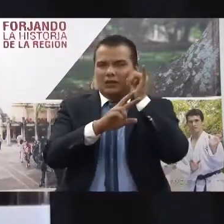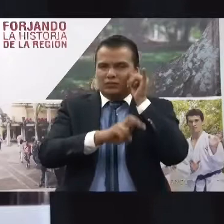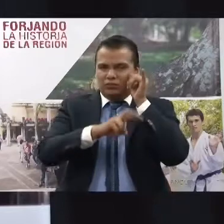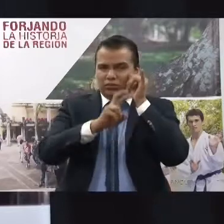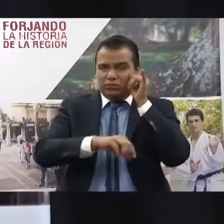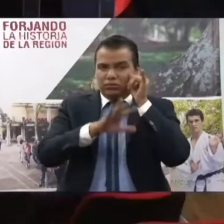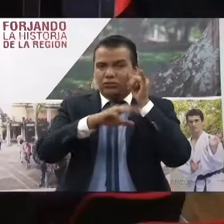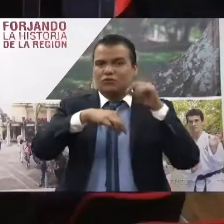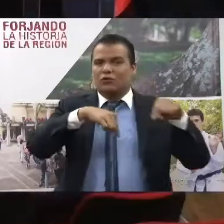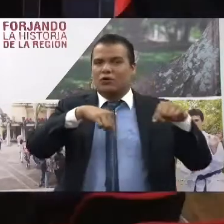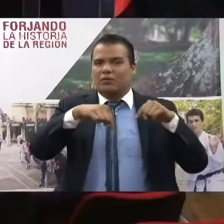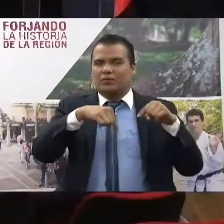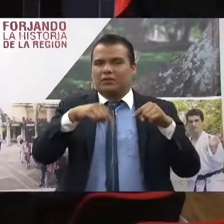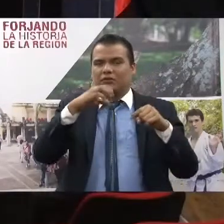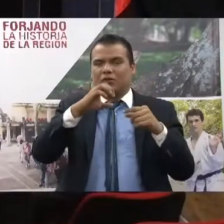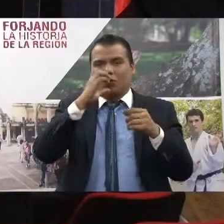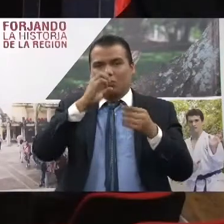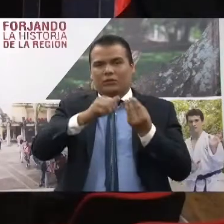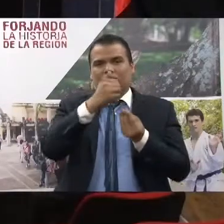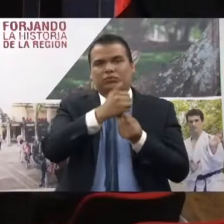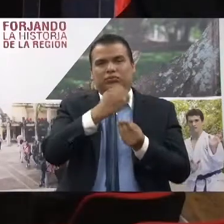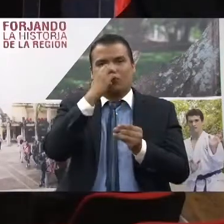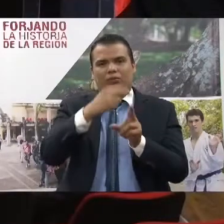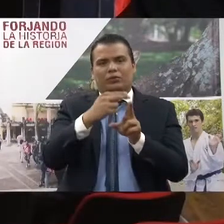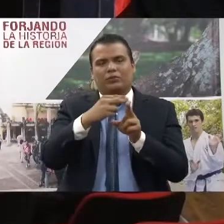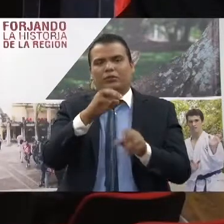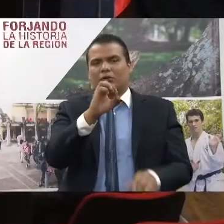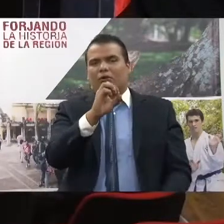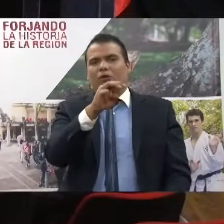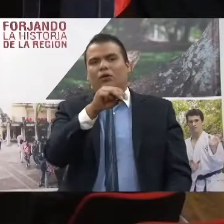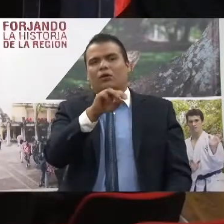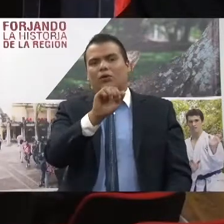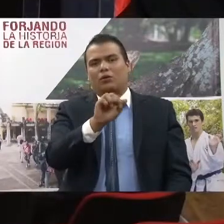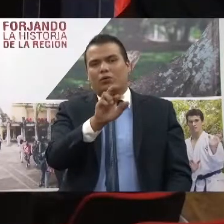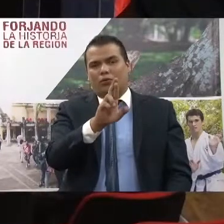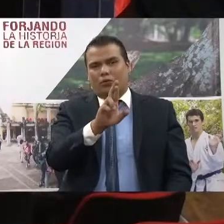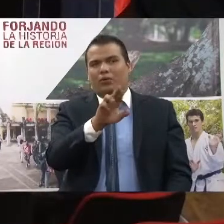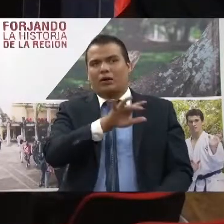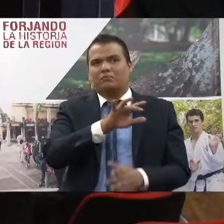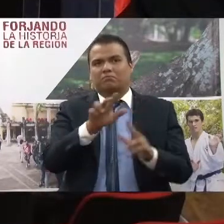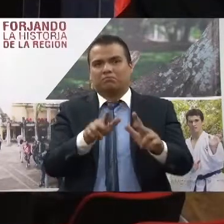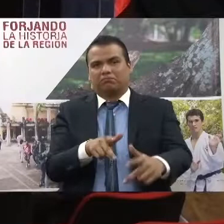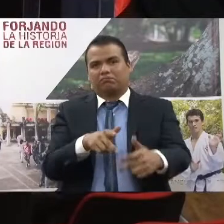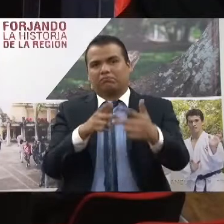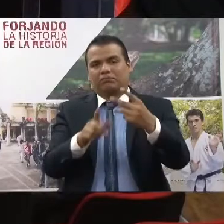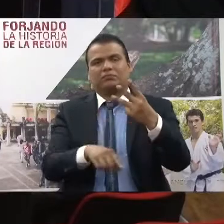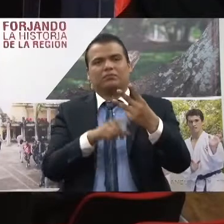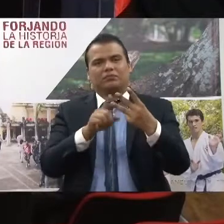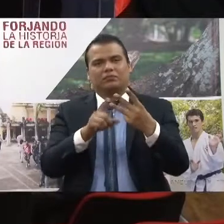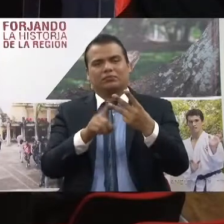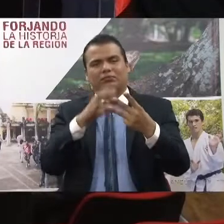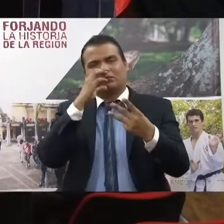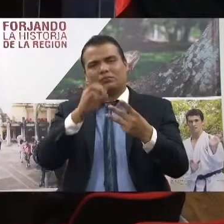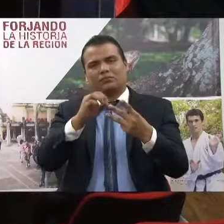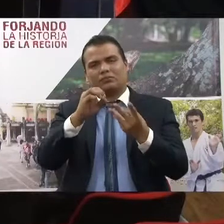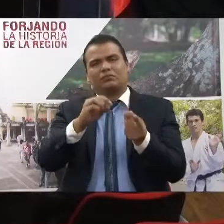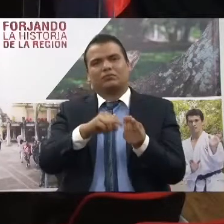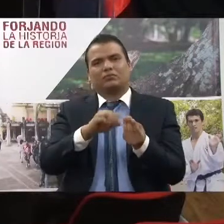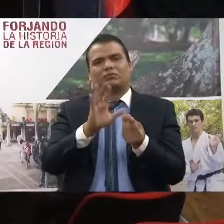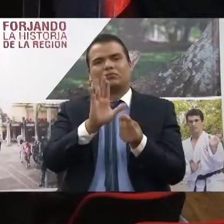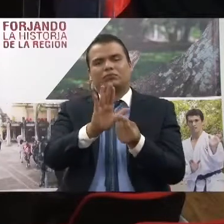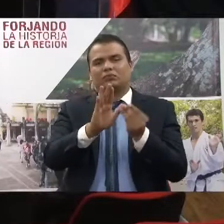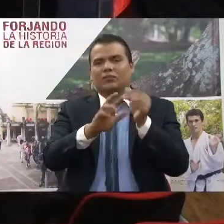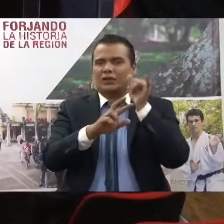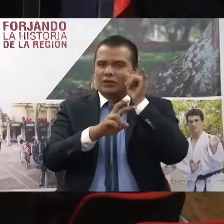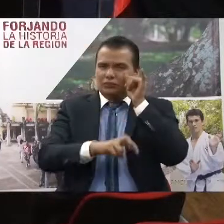de la Administración, profesor Omar de Jesús Montilla Galvis. El señor decano de la Facultad